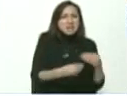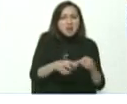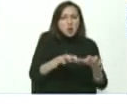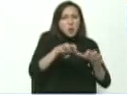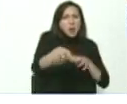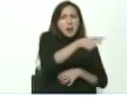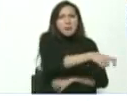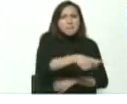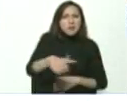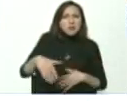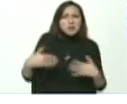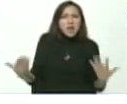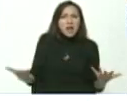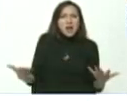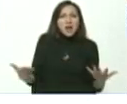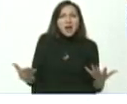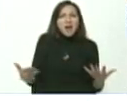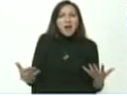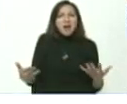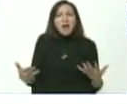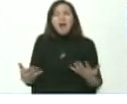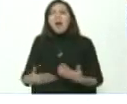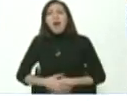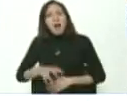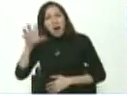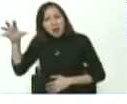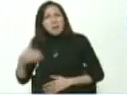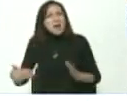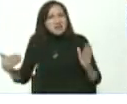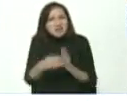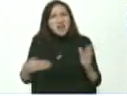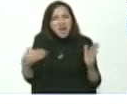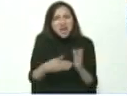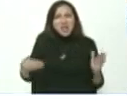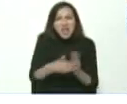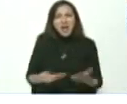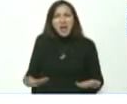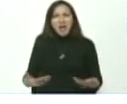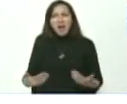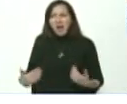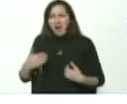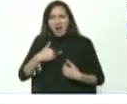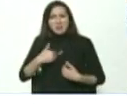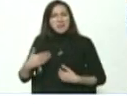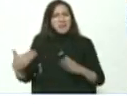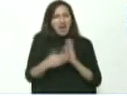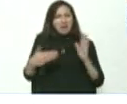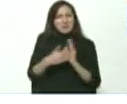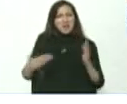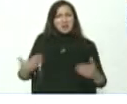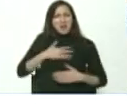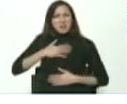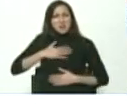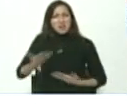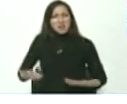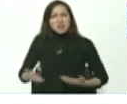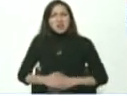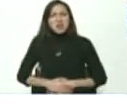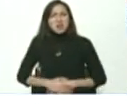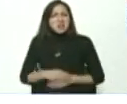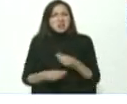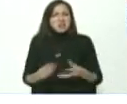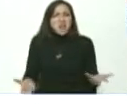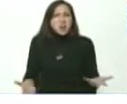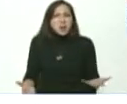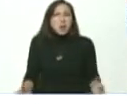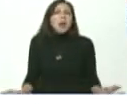Nacional? Sabotear el país, dañar al país, amenazarme. Al final, ¿qué lograron? Nada.